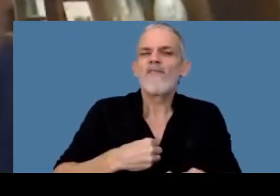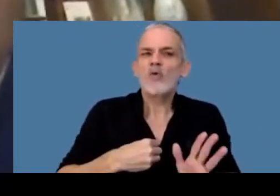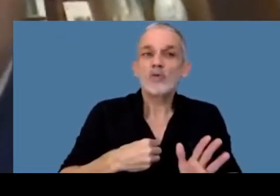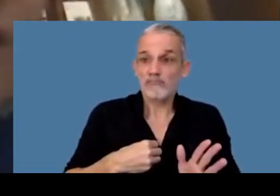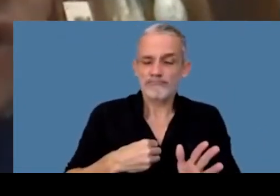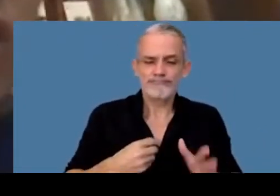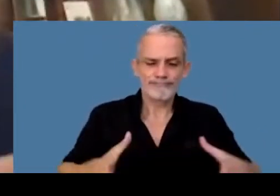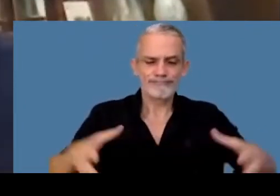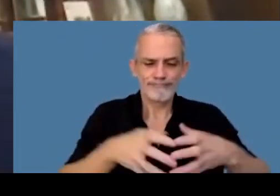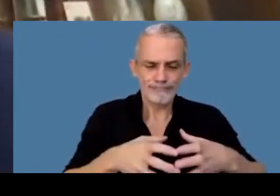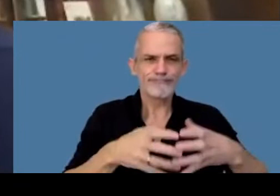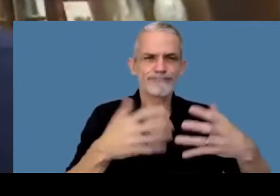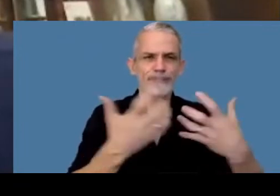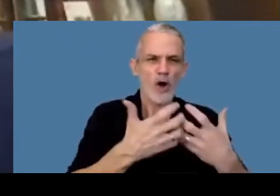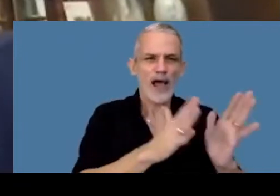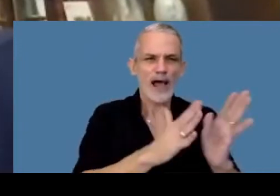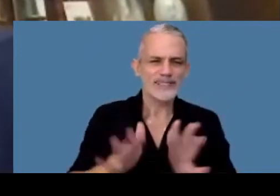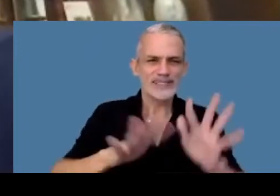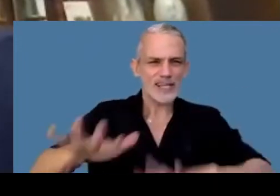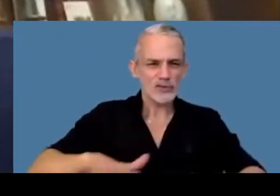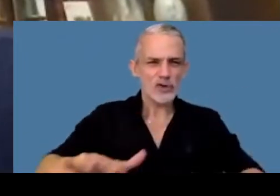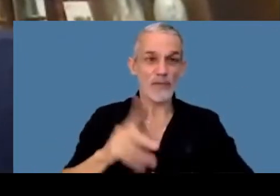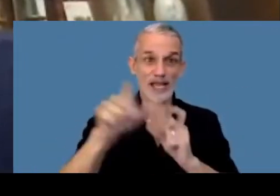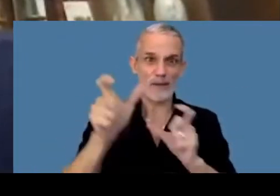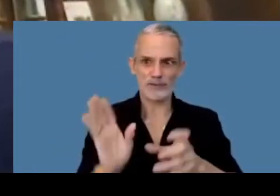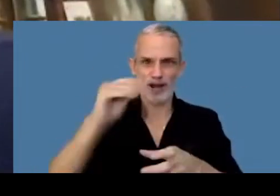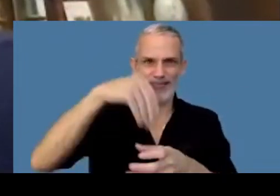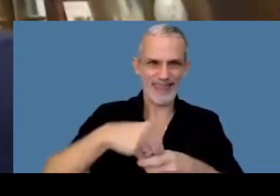organización, de acción, de quienes las componen.